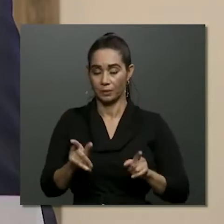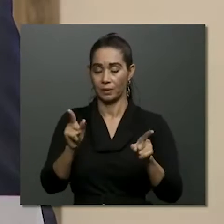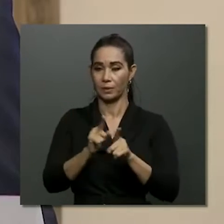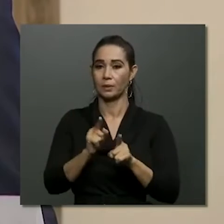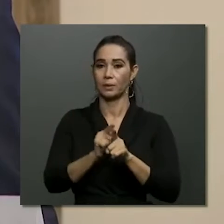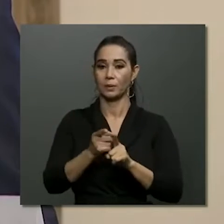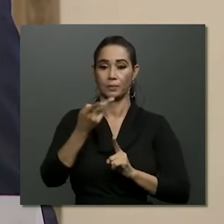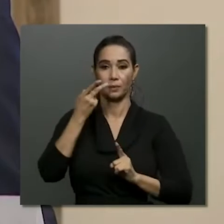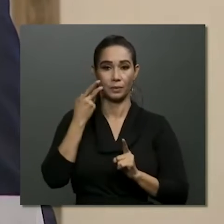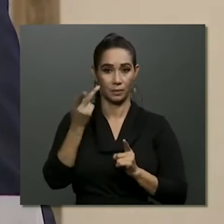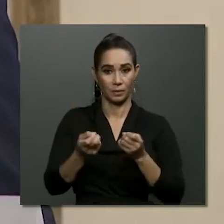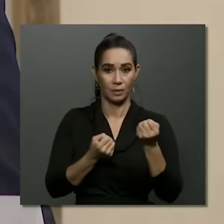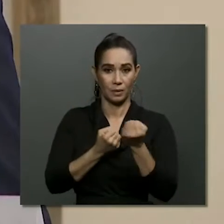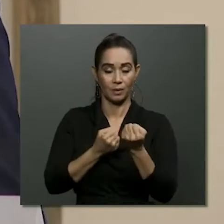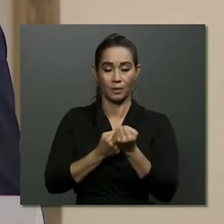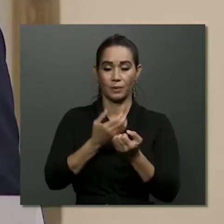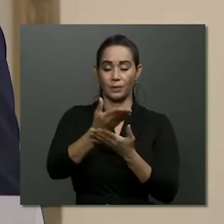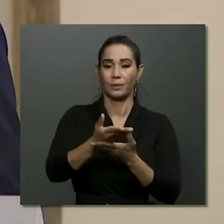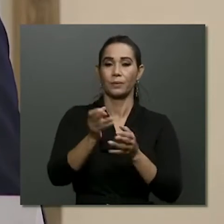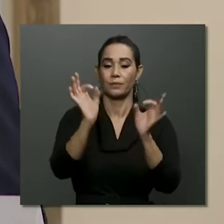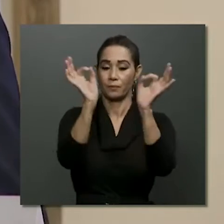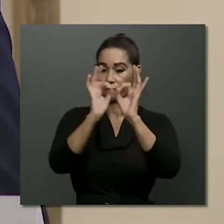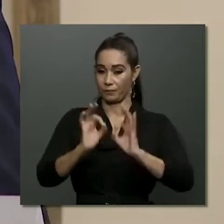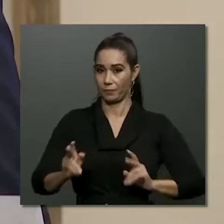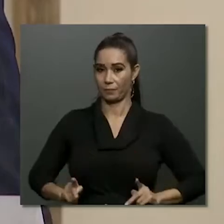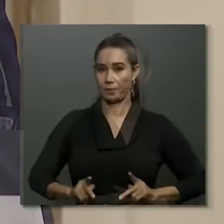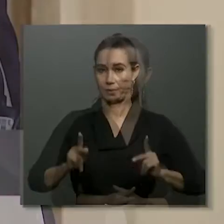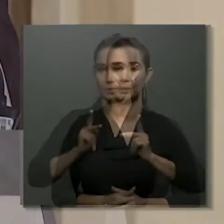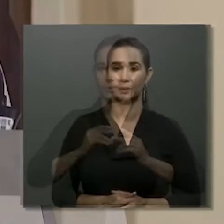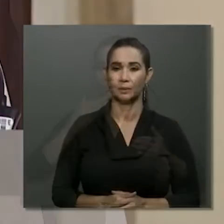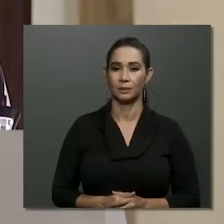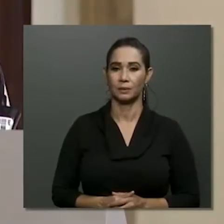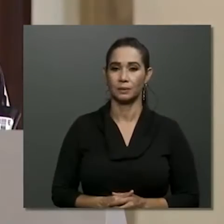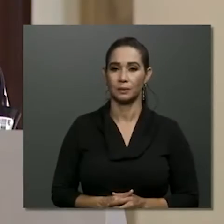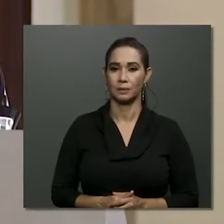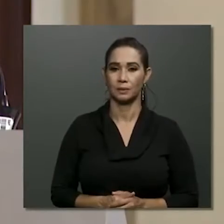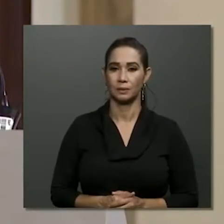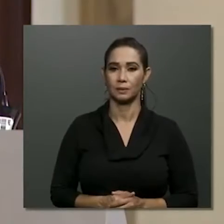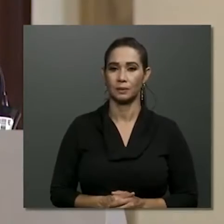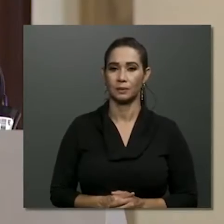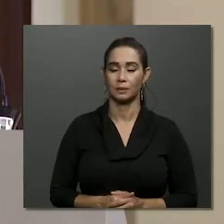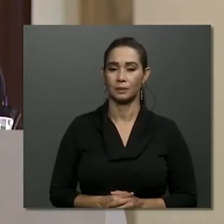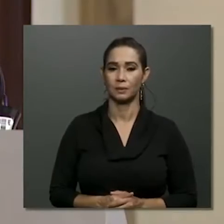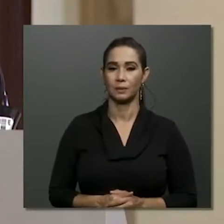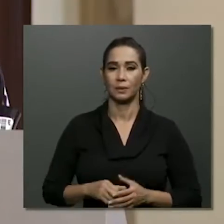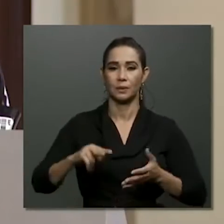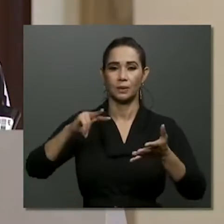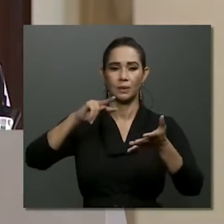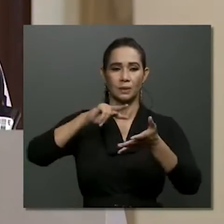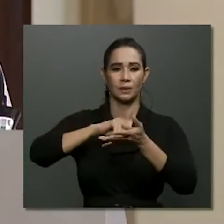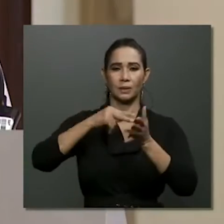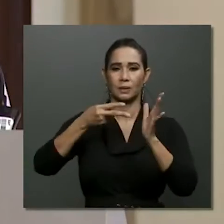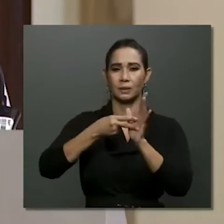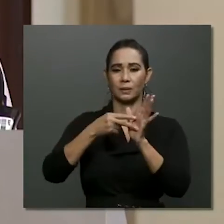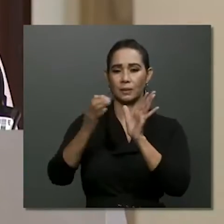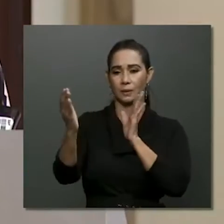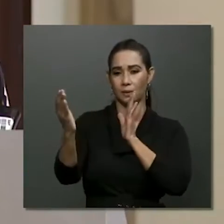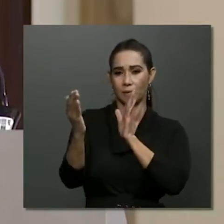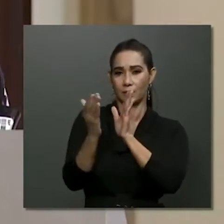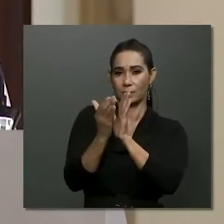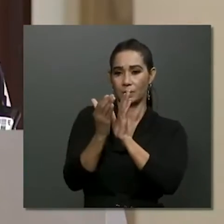garantizar para ellos condiciones de vida digna. Implica que estamos ante alguien,